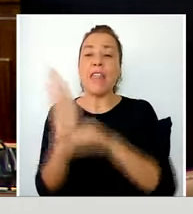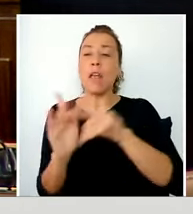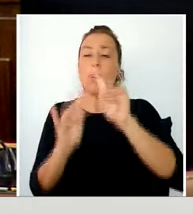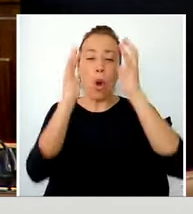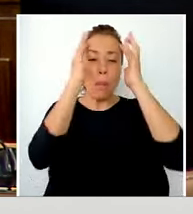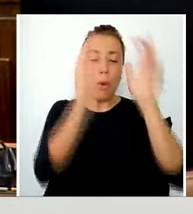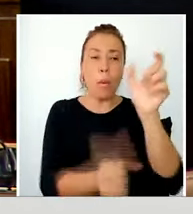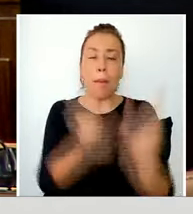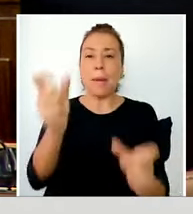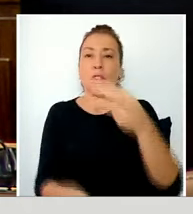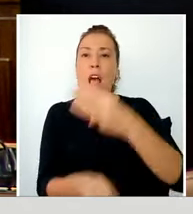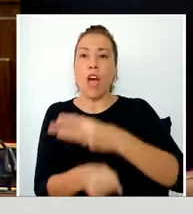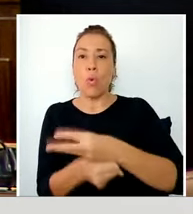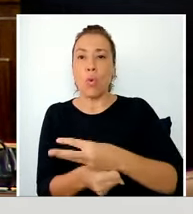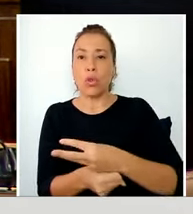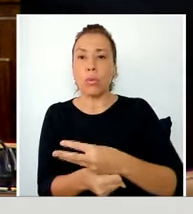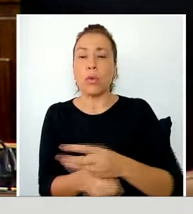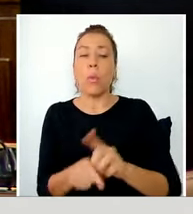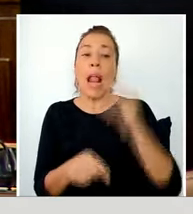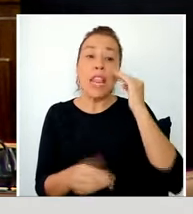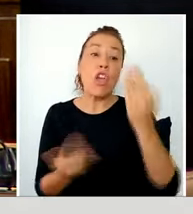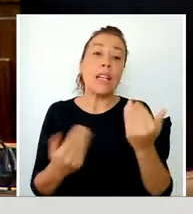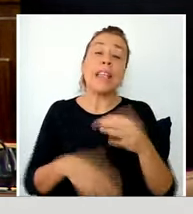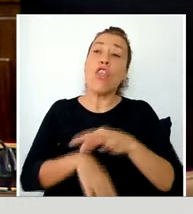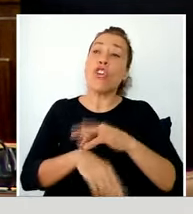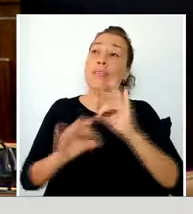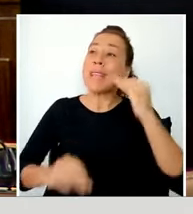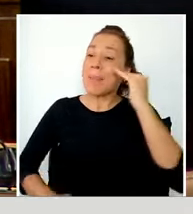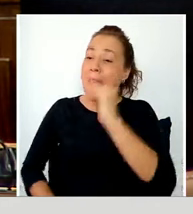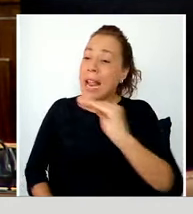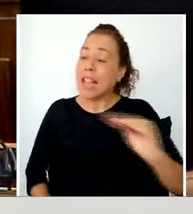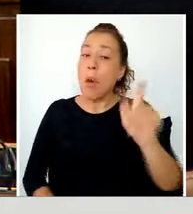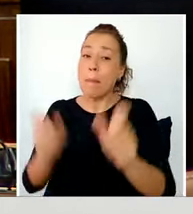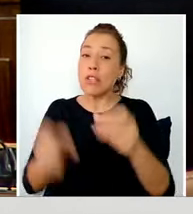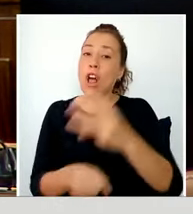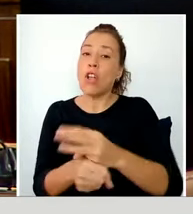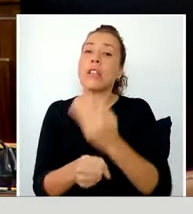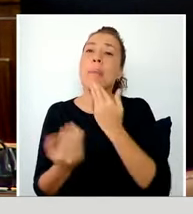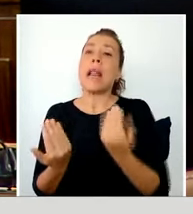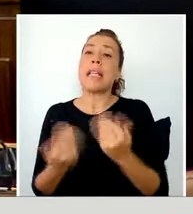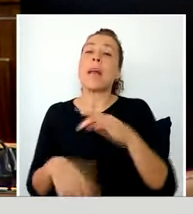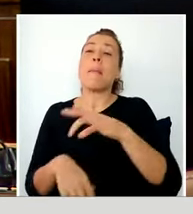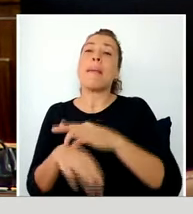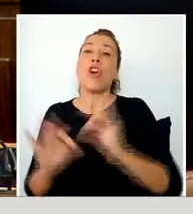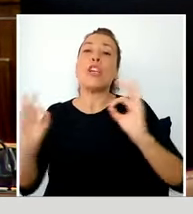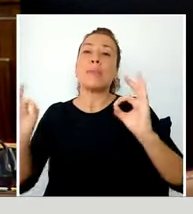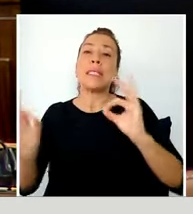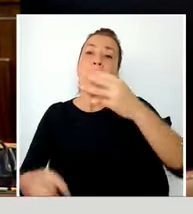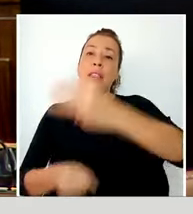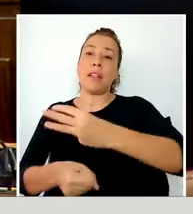como un niño requiere un pediatra ellos también requieren un geriatra Muchas gracias presidente